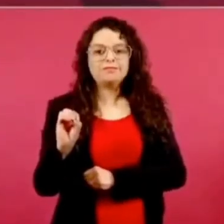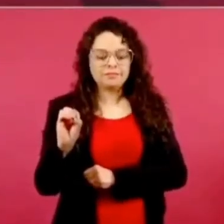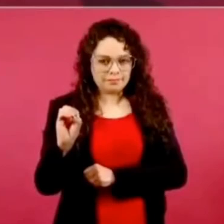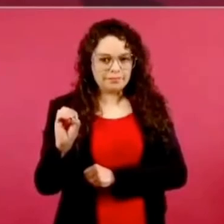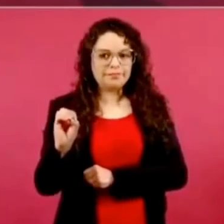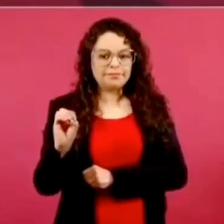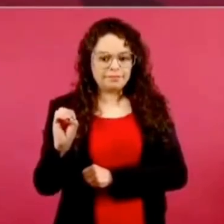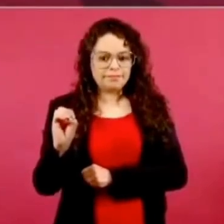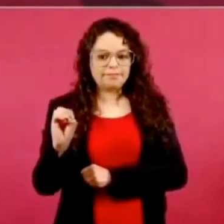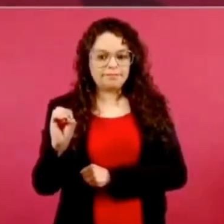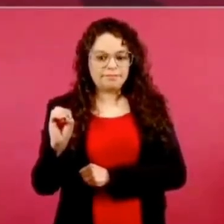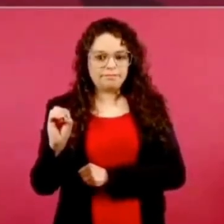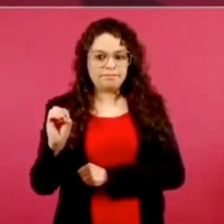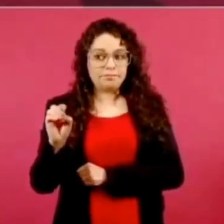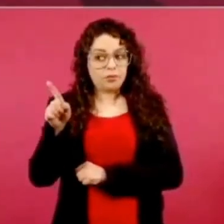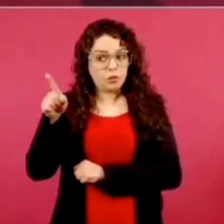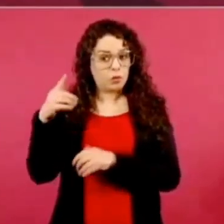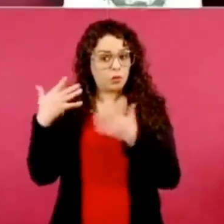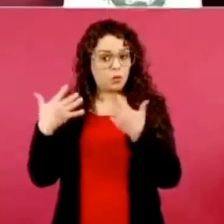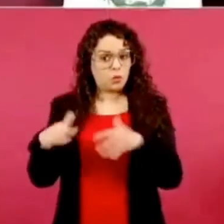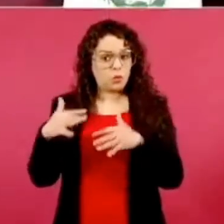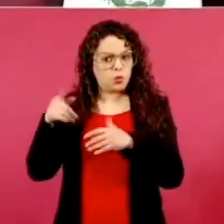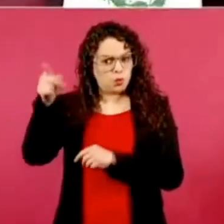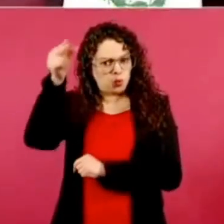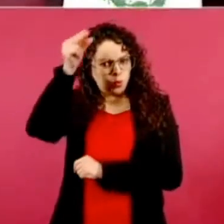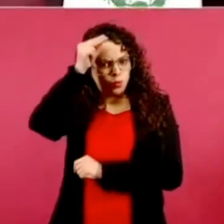muy hábil,